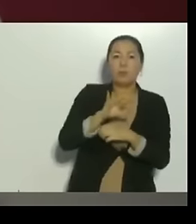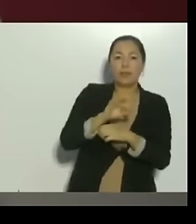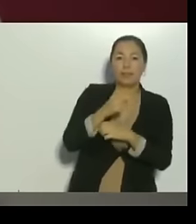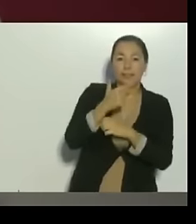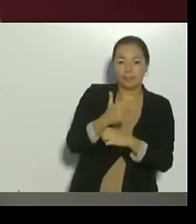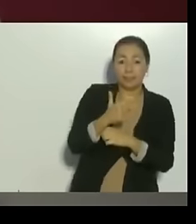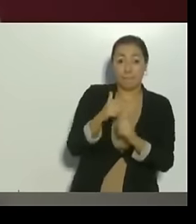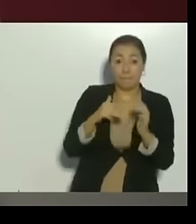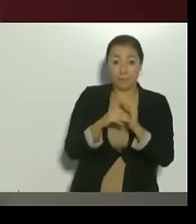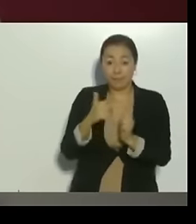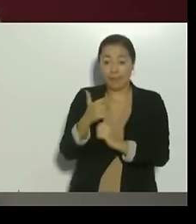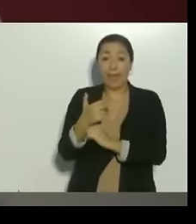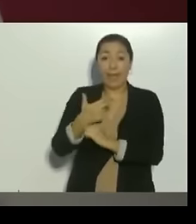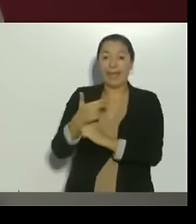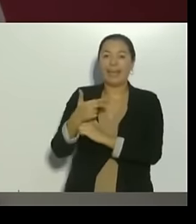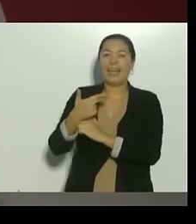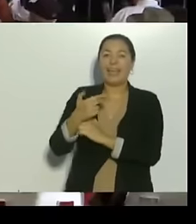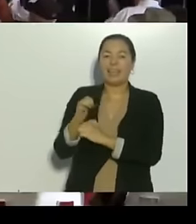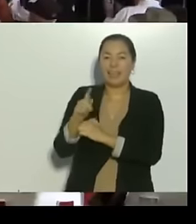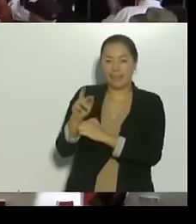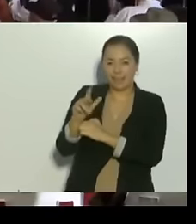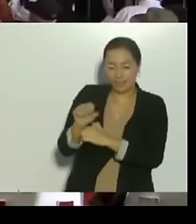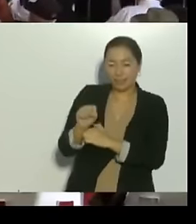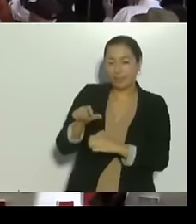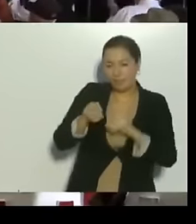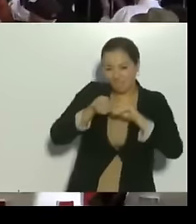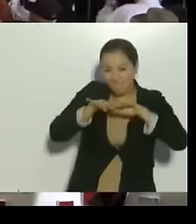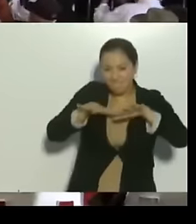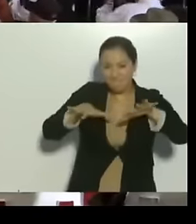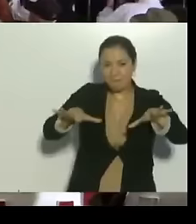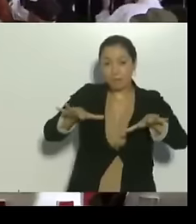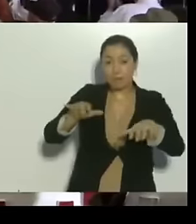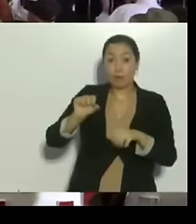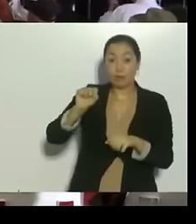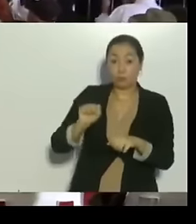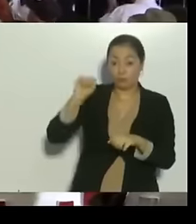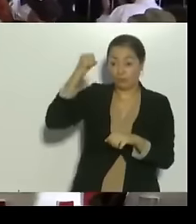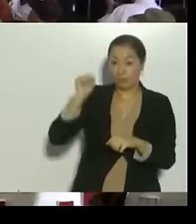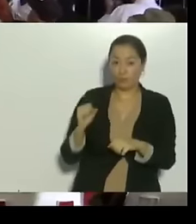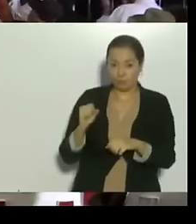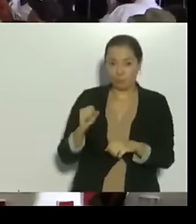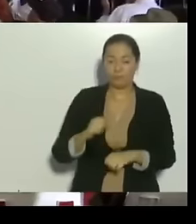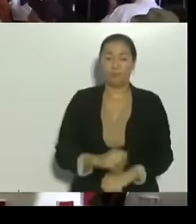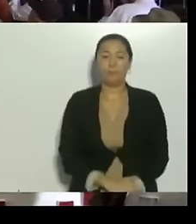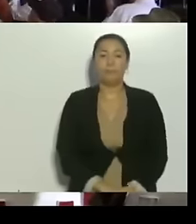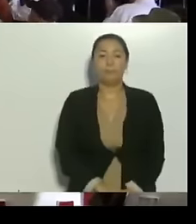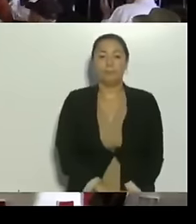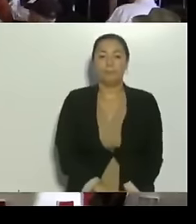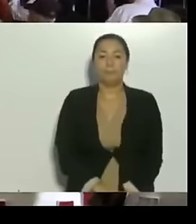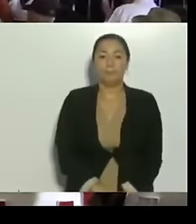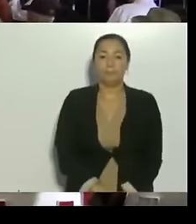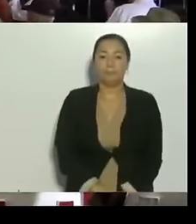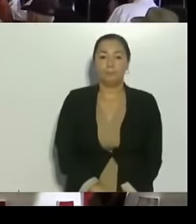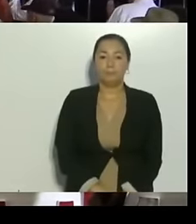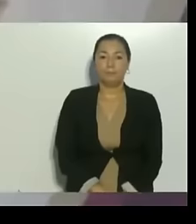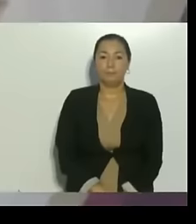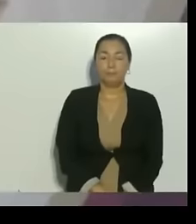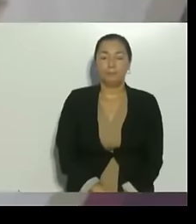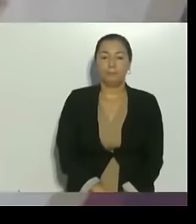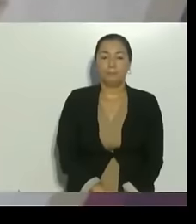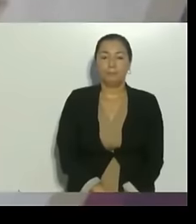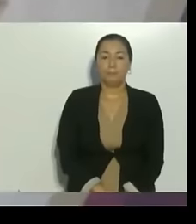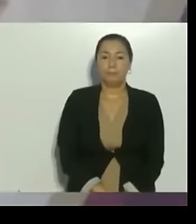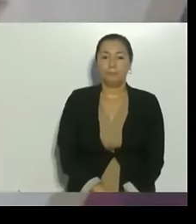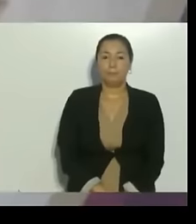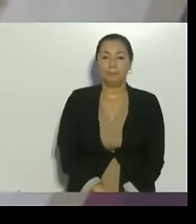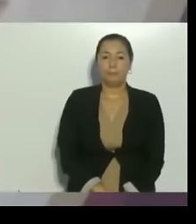invitación al programa a todos los que nos están siguiendo y me gustaría justamente comentar con unas palabras del propio presidente que